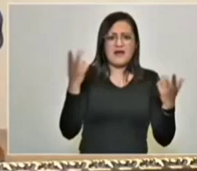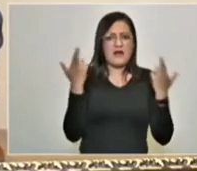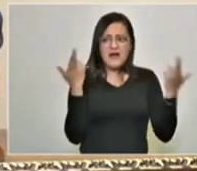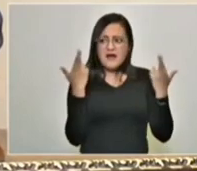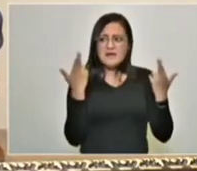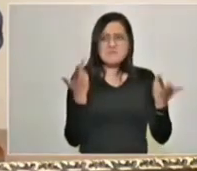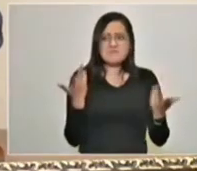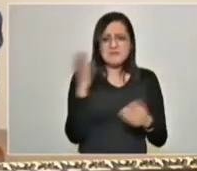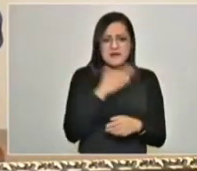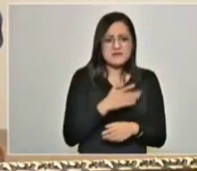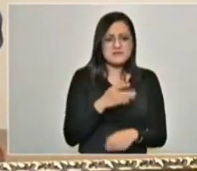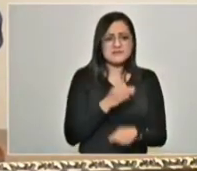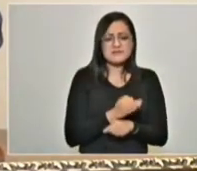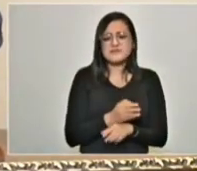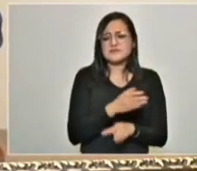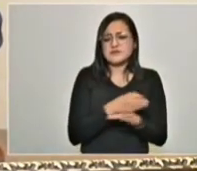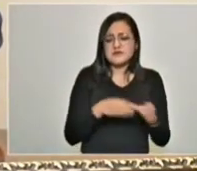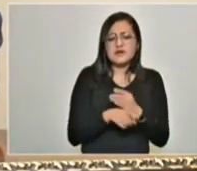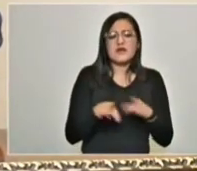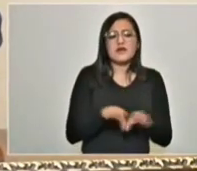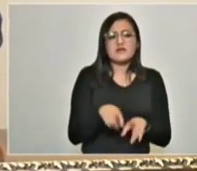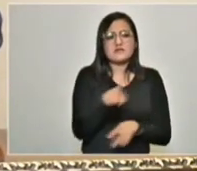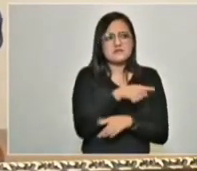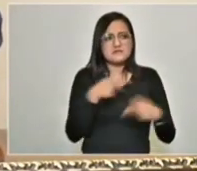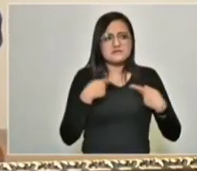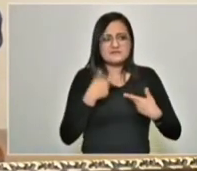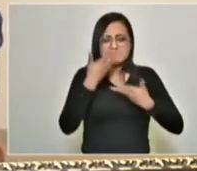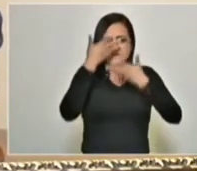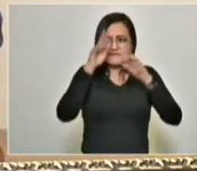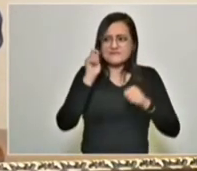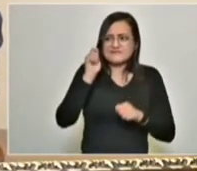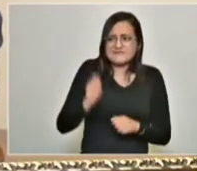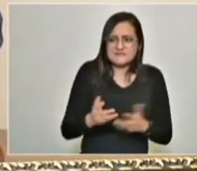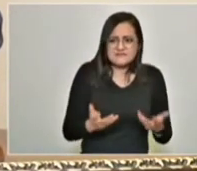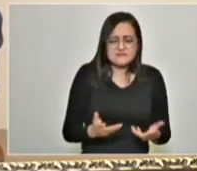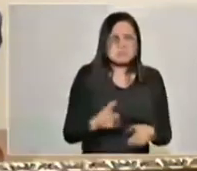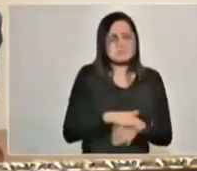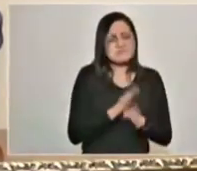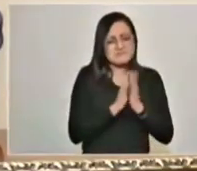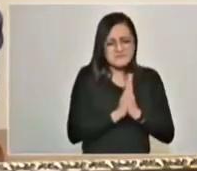que no hacen otra cosa más que provocar incertidumbre. Ayúdennos, por favor.